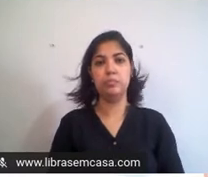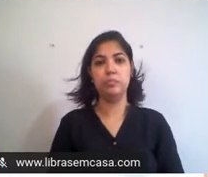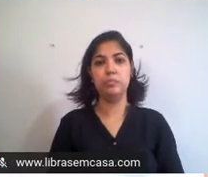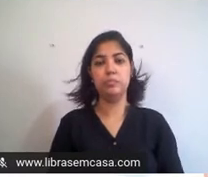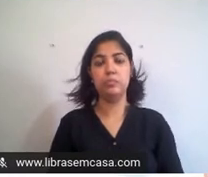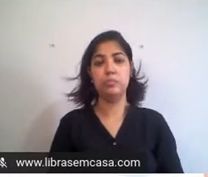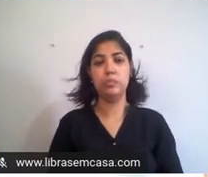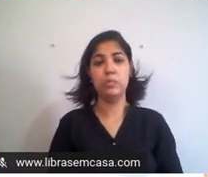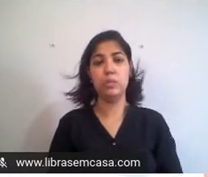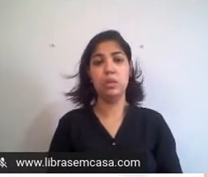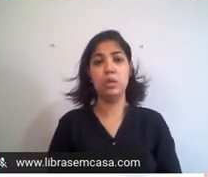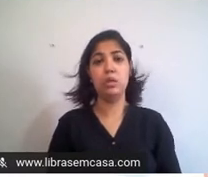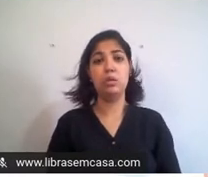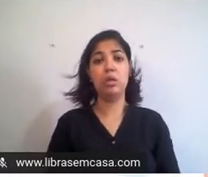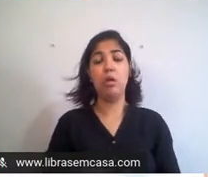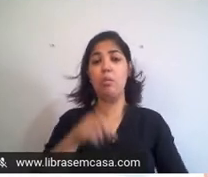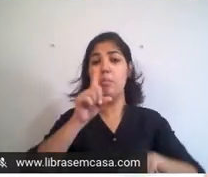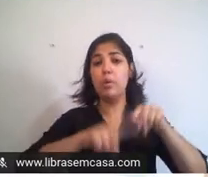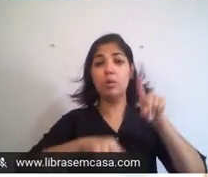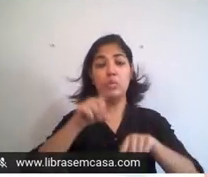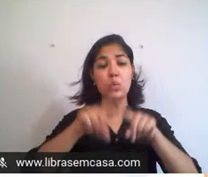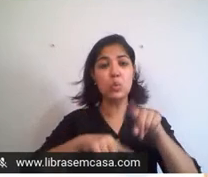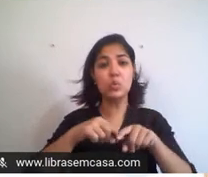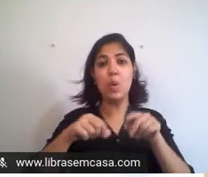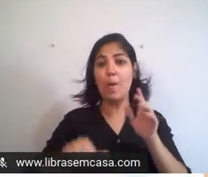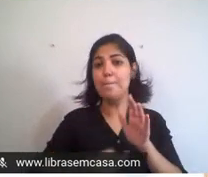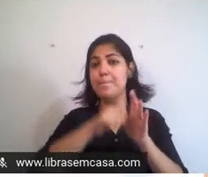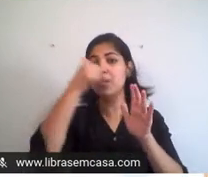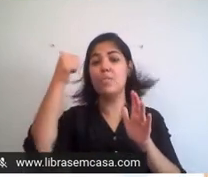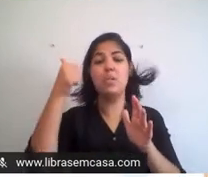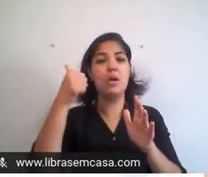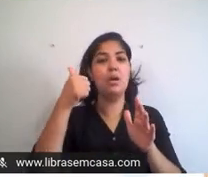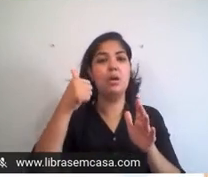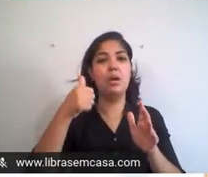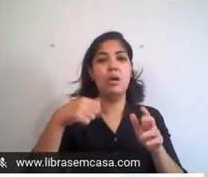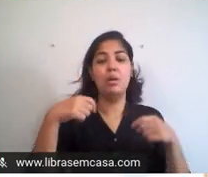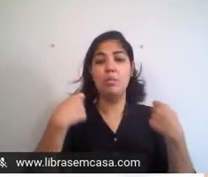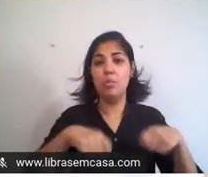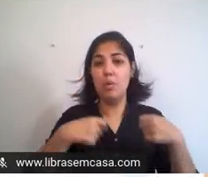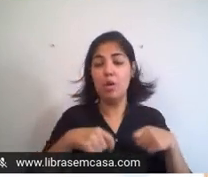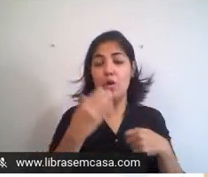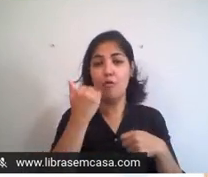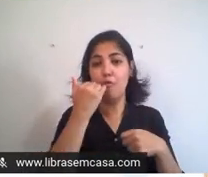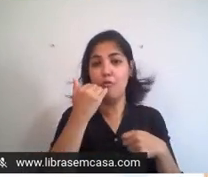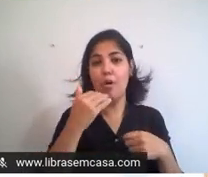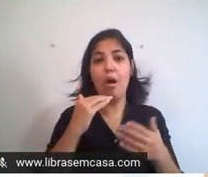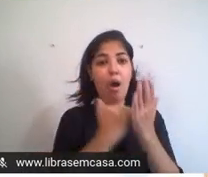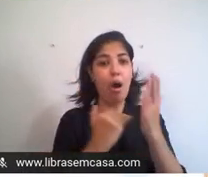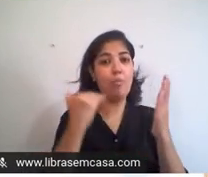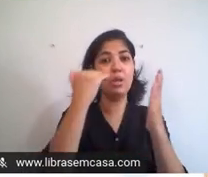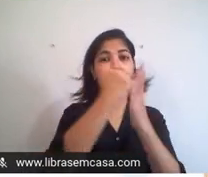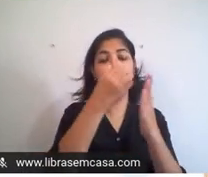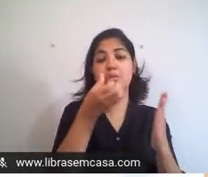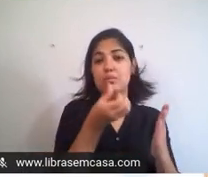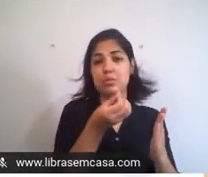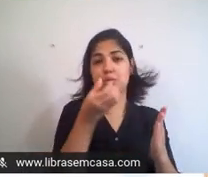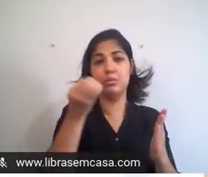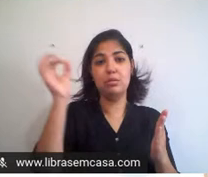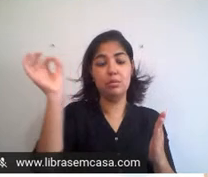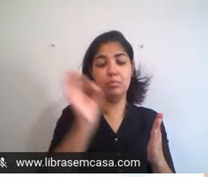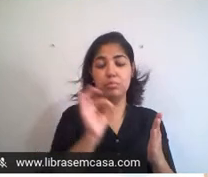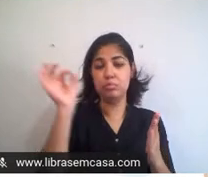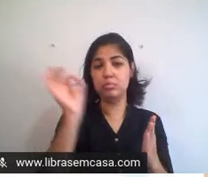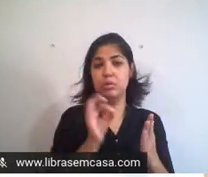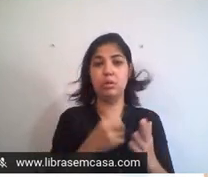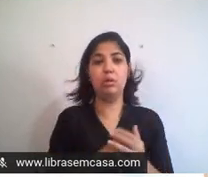casos de primera necesidad, ¿no? Por ejemplo, en Argentina aumentó un 860% la venta de postres congelados.